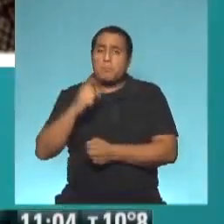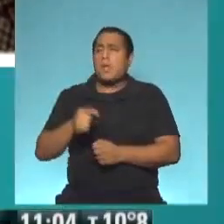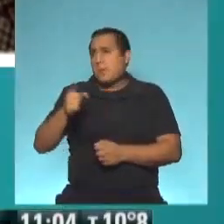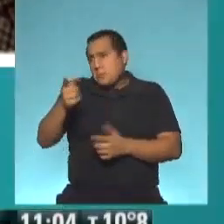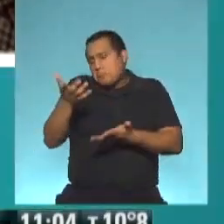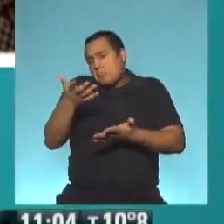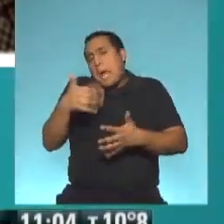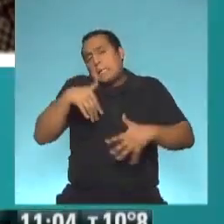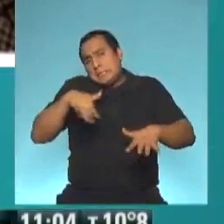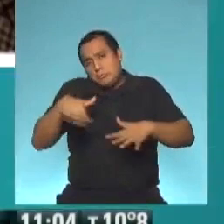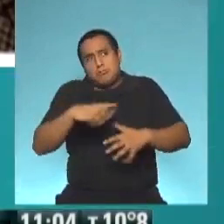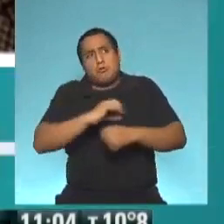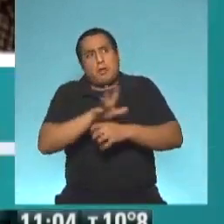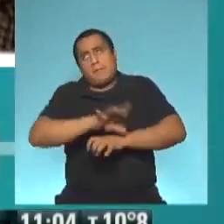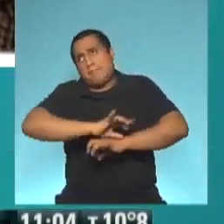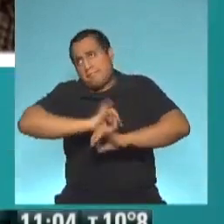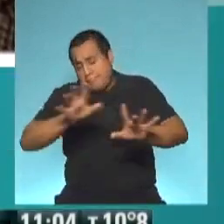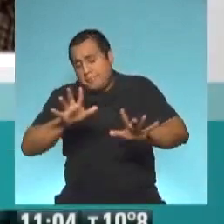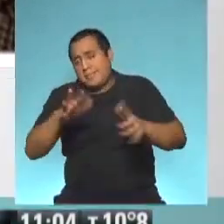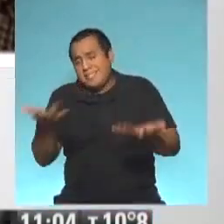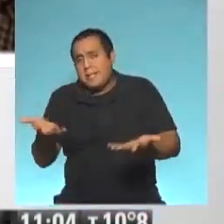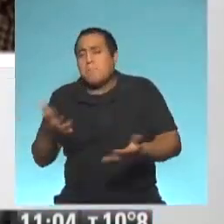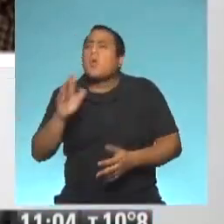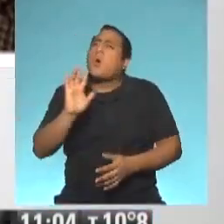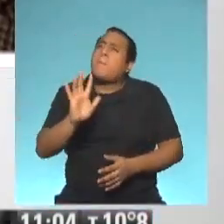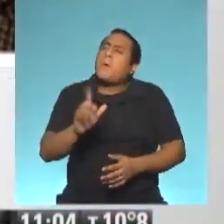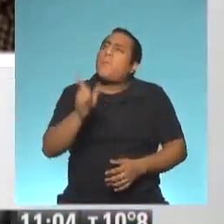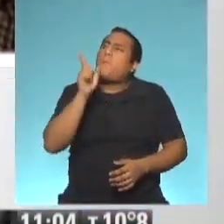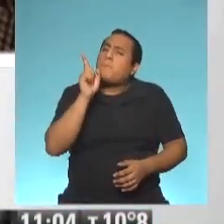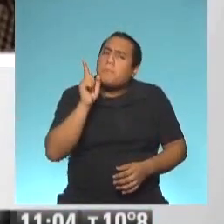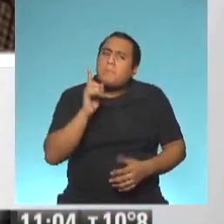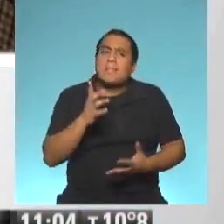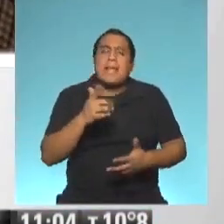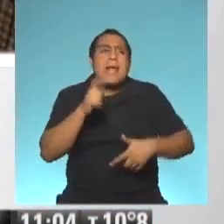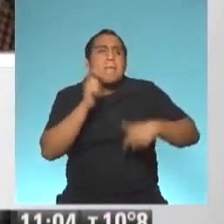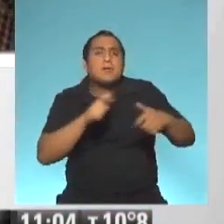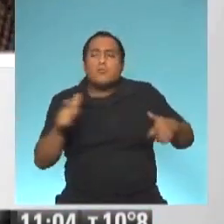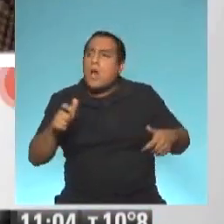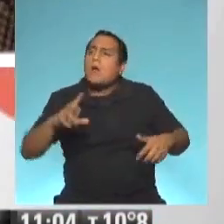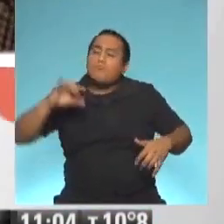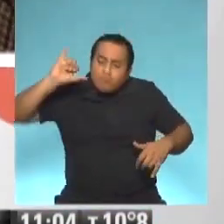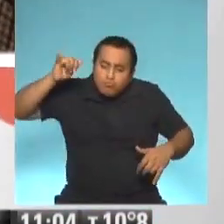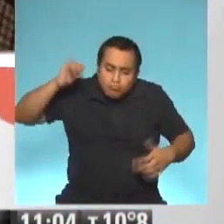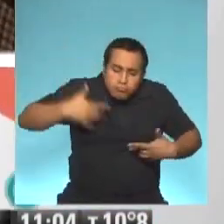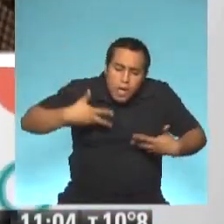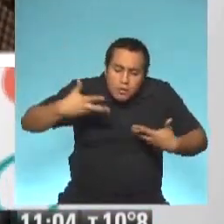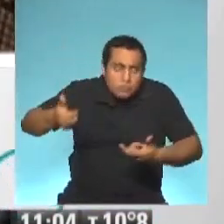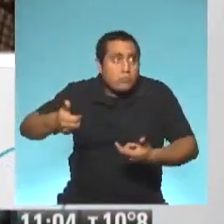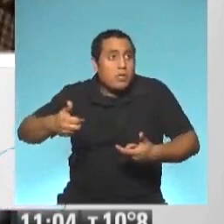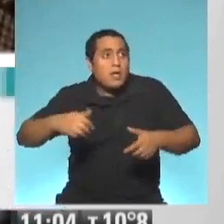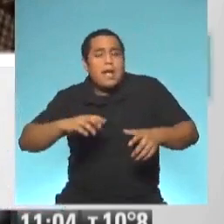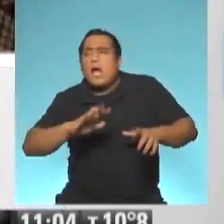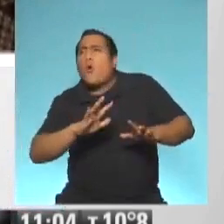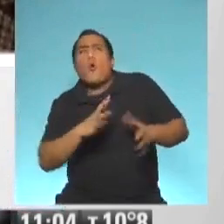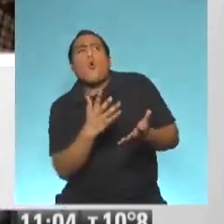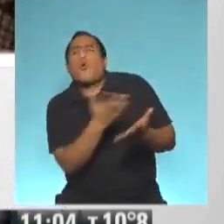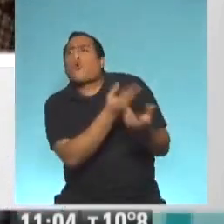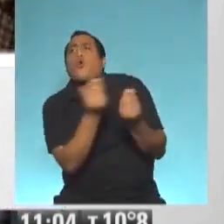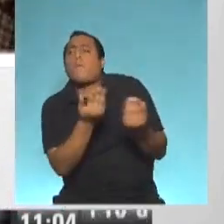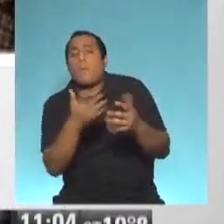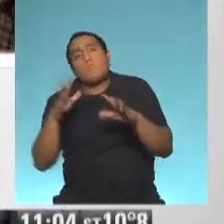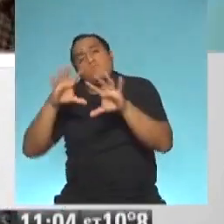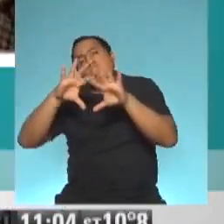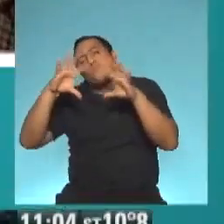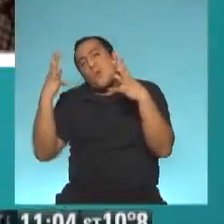situación que estamos viviendo hoy, por supuesto, pero ¿cuál es la predisposición, el nivel de concientización que tenemos como ciudadanos? Porque el mundo entero,